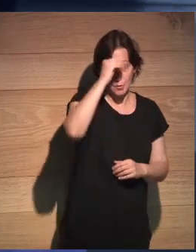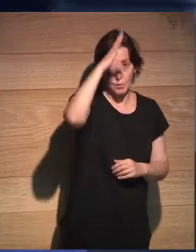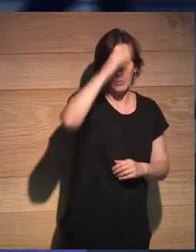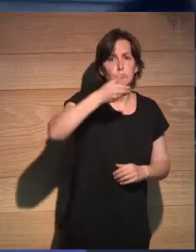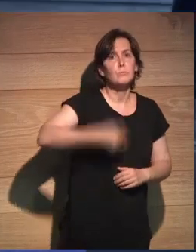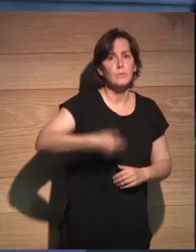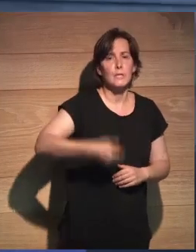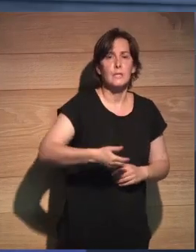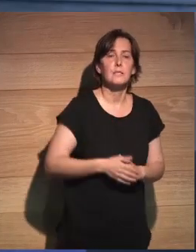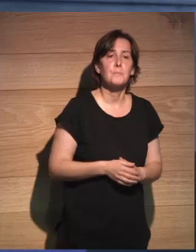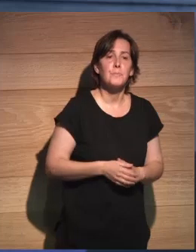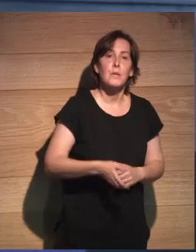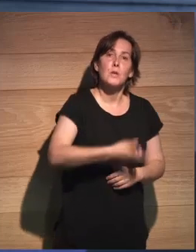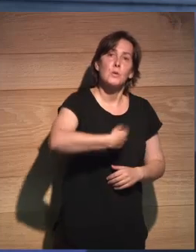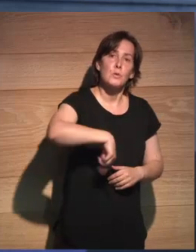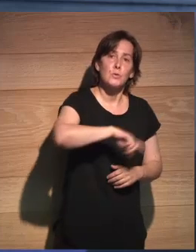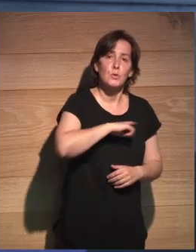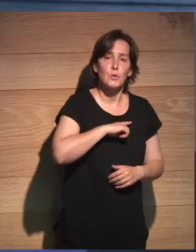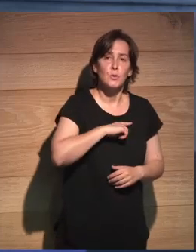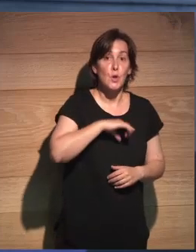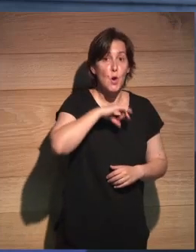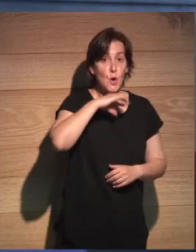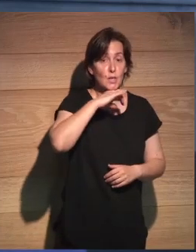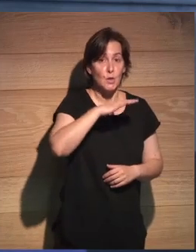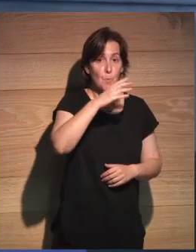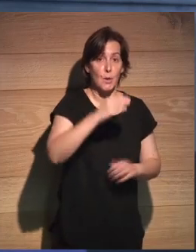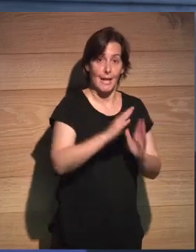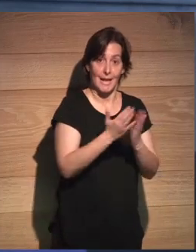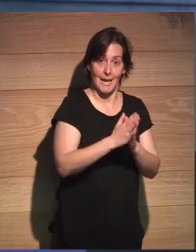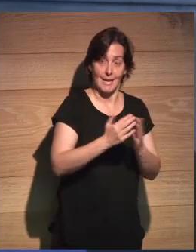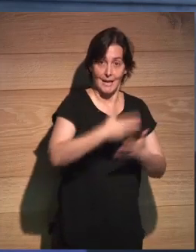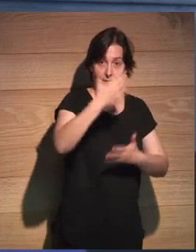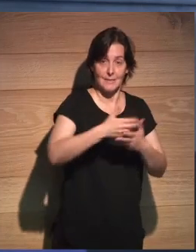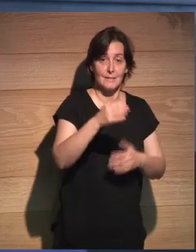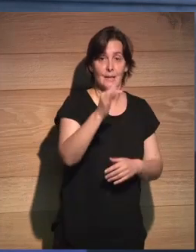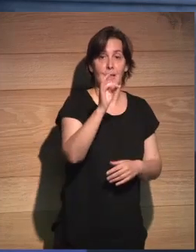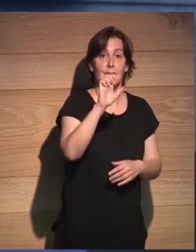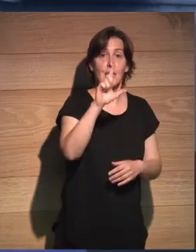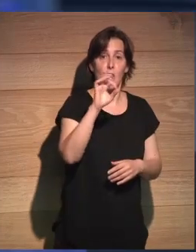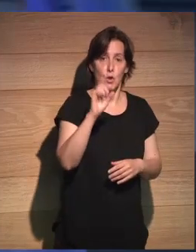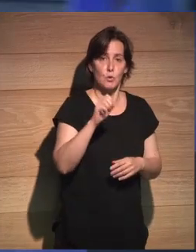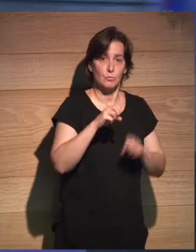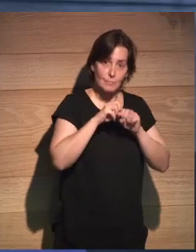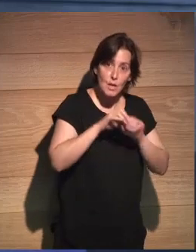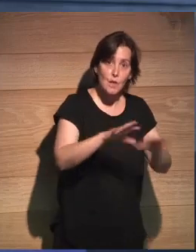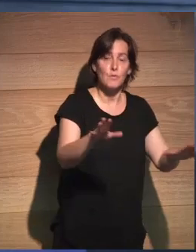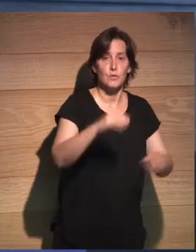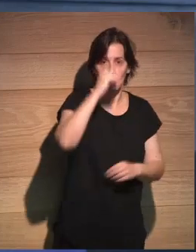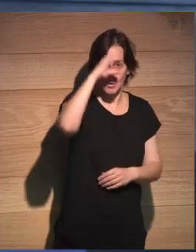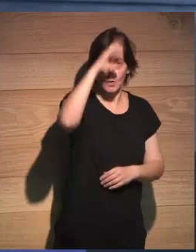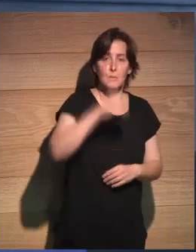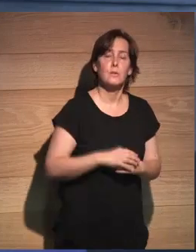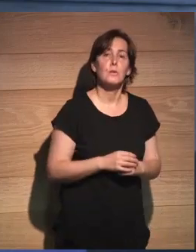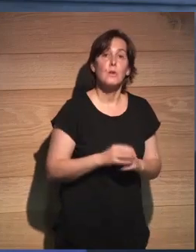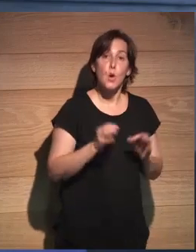fundamental. Nosotros estamos muy contentos de que nuestra revista Telos, que es nuestra herramienta de difusión del conocimiento, haya